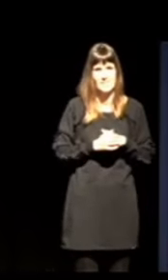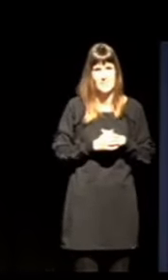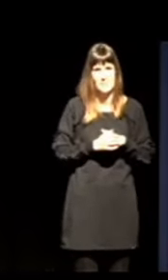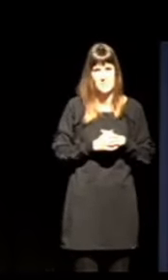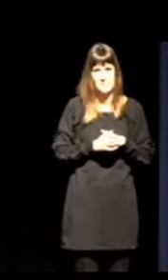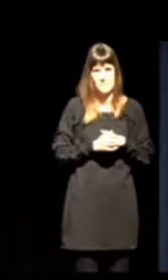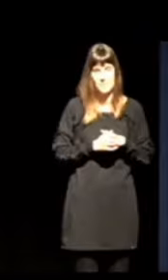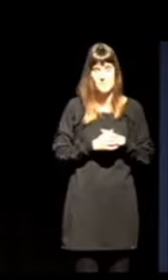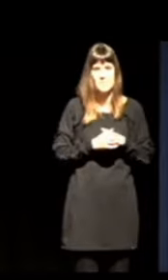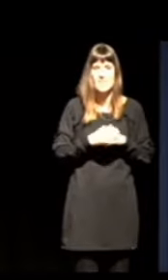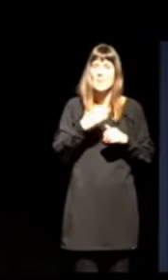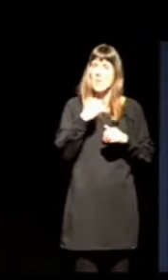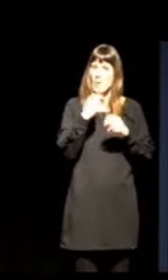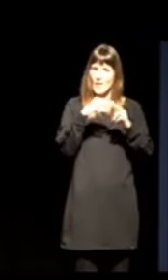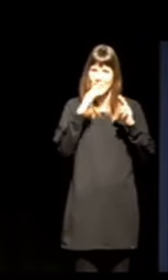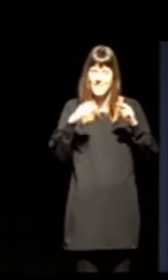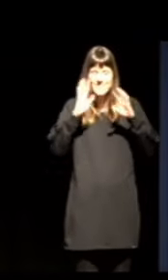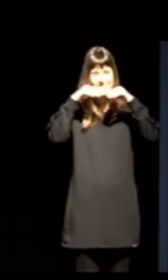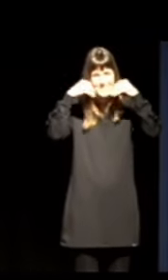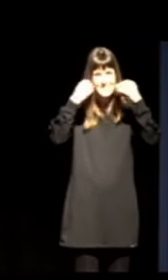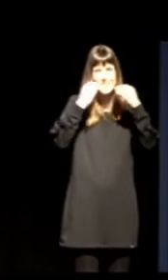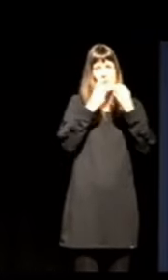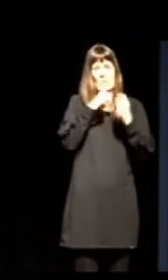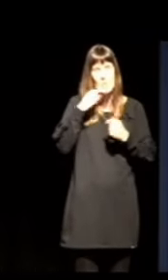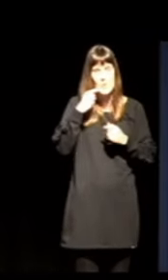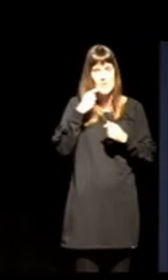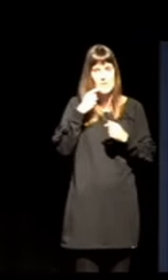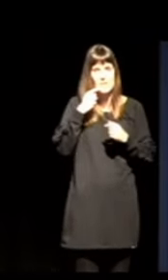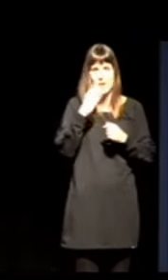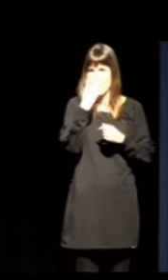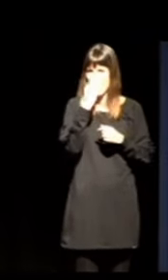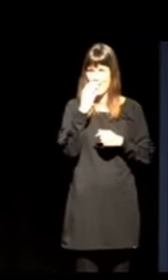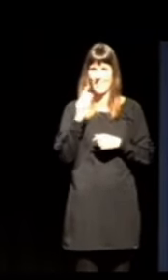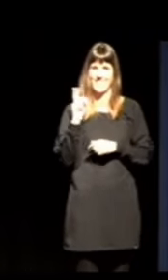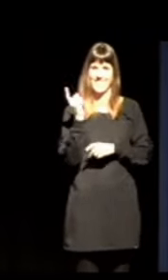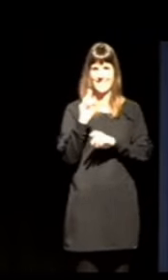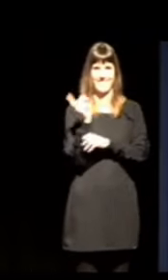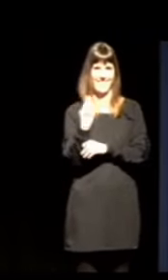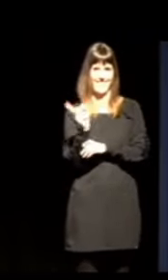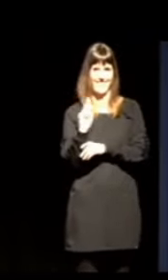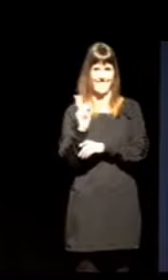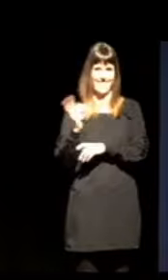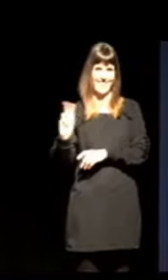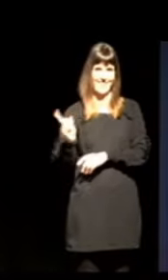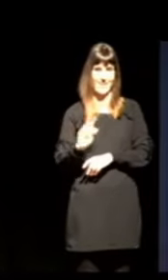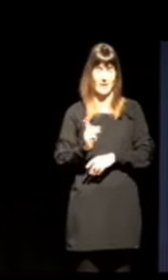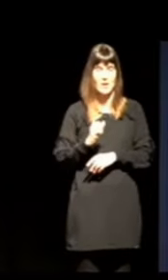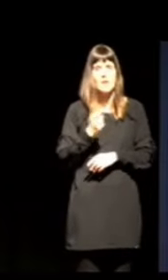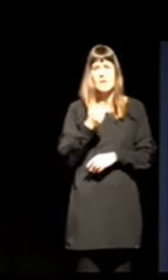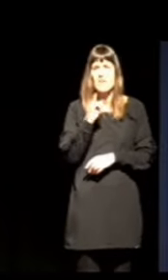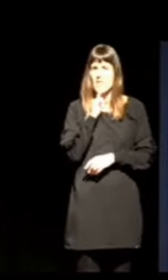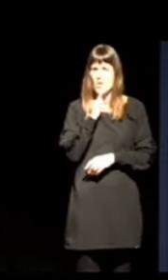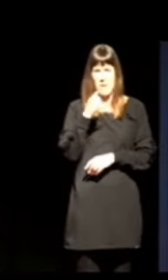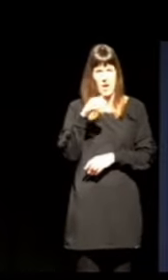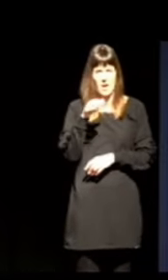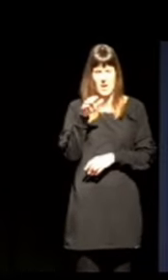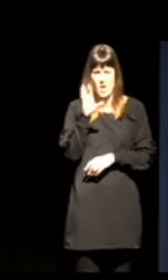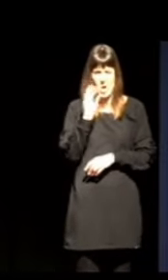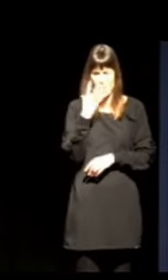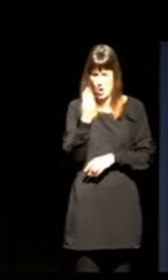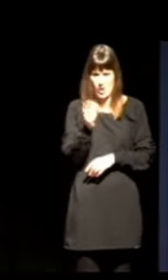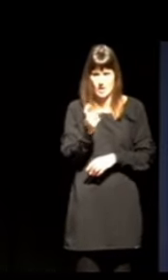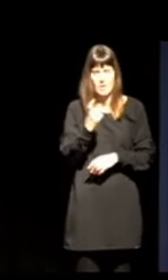Con este tono de voz, con esa sonrisa, el perro viene moviendo la cola. No entiende el idioma, se lo puede decir en euskera, en